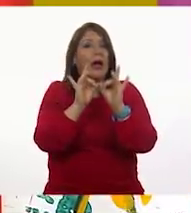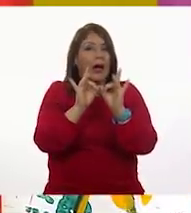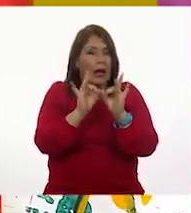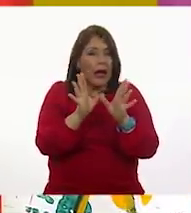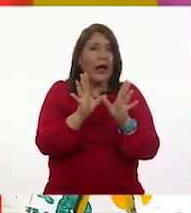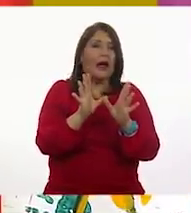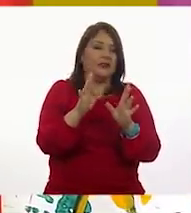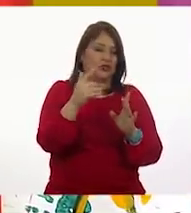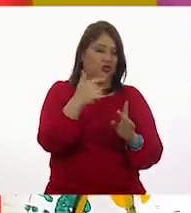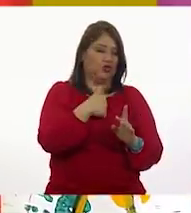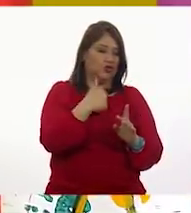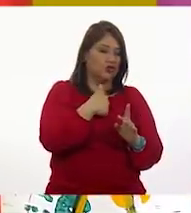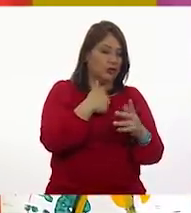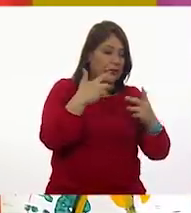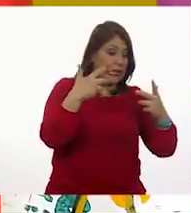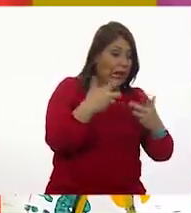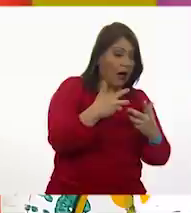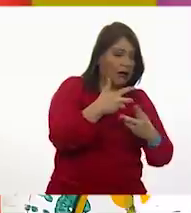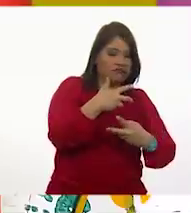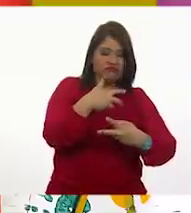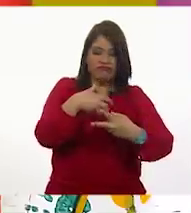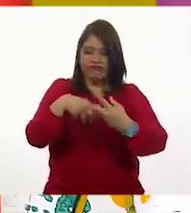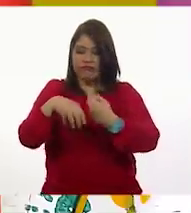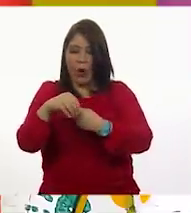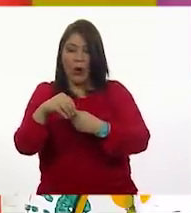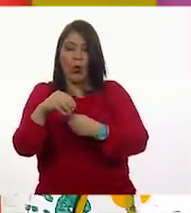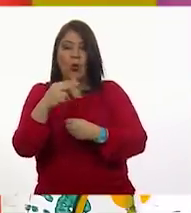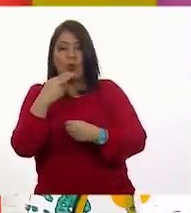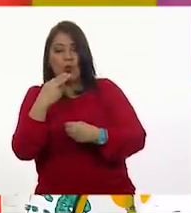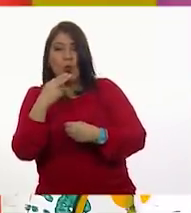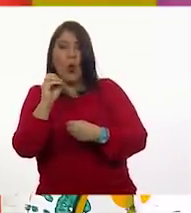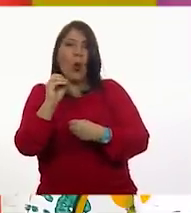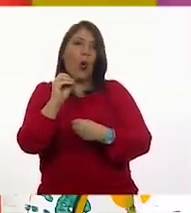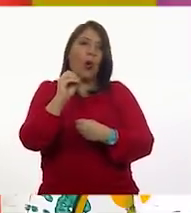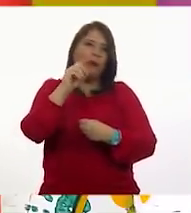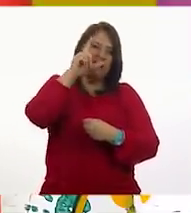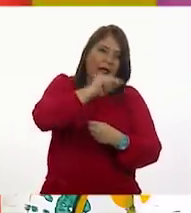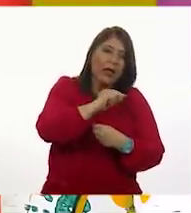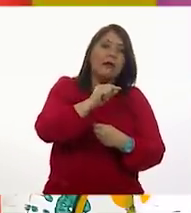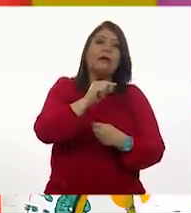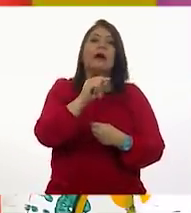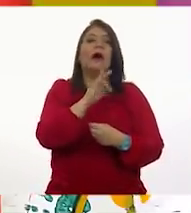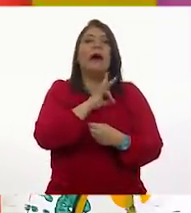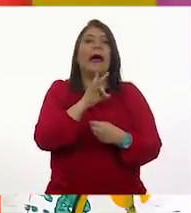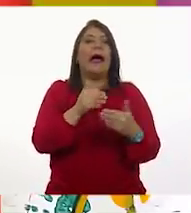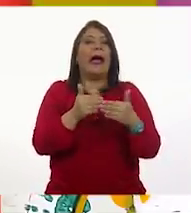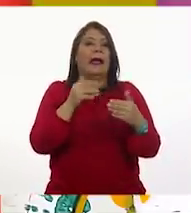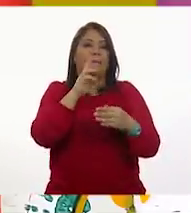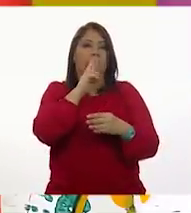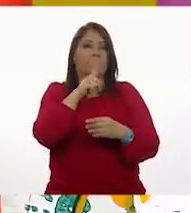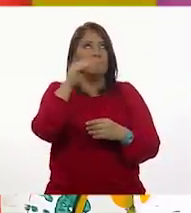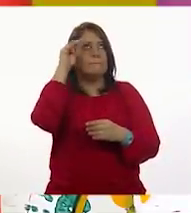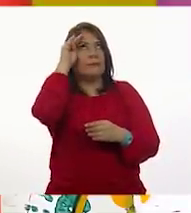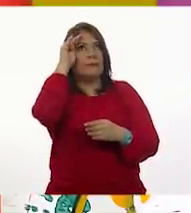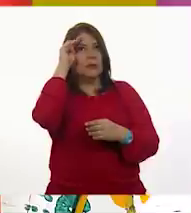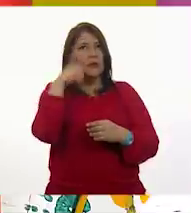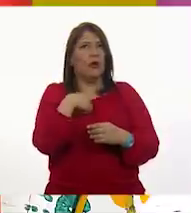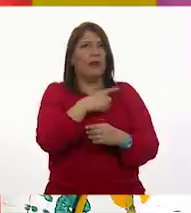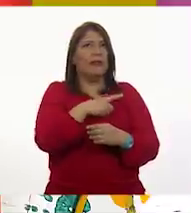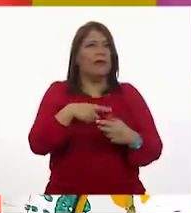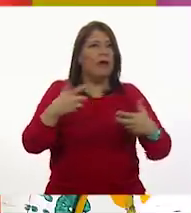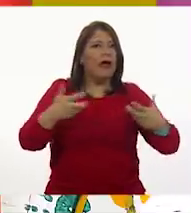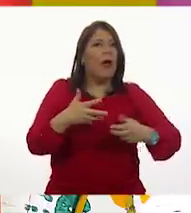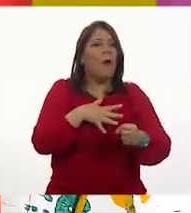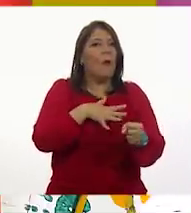o impactos positivos o negativos de lo que hacemos nos ayuda a pensar cómo debemos